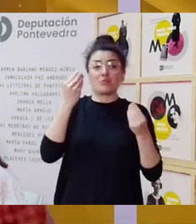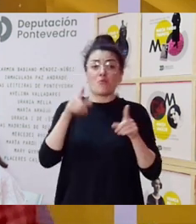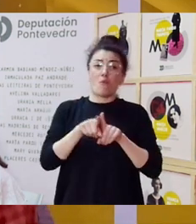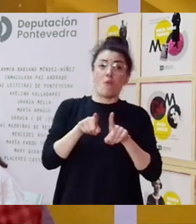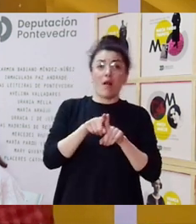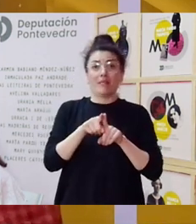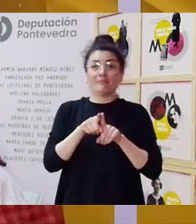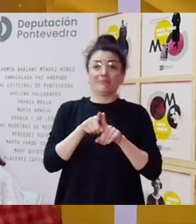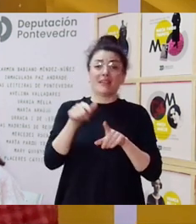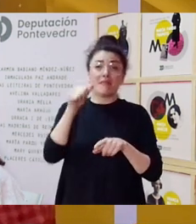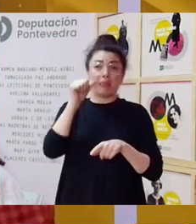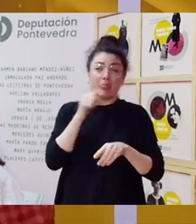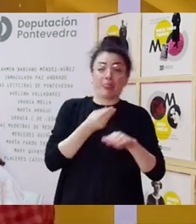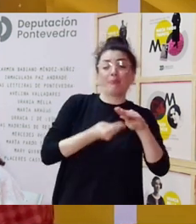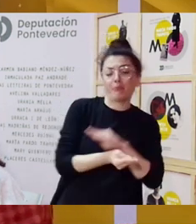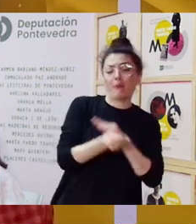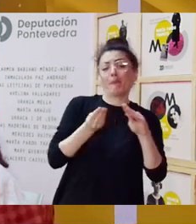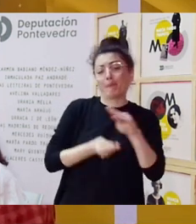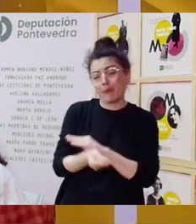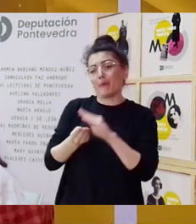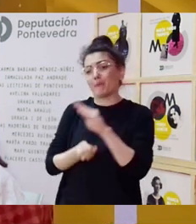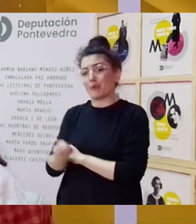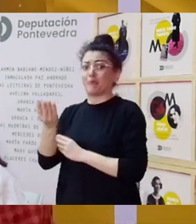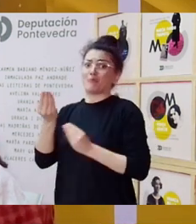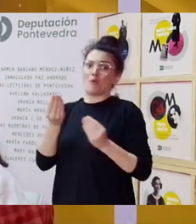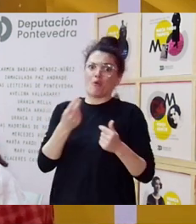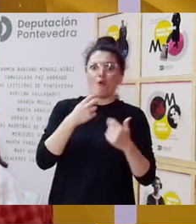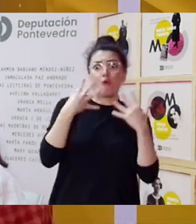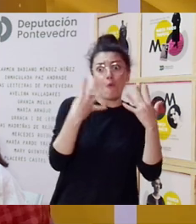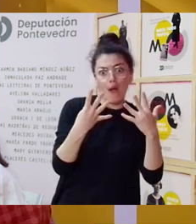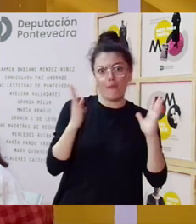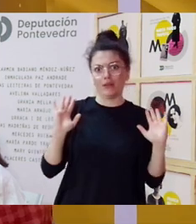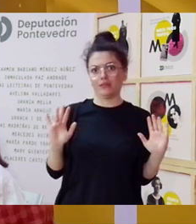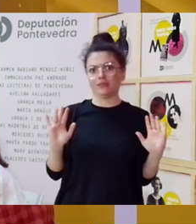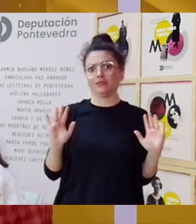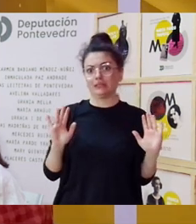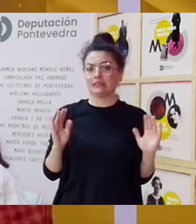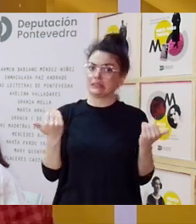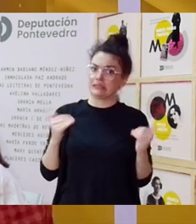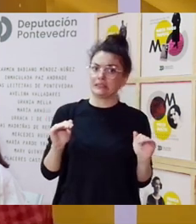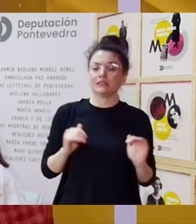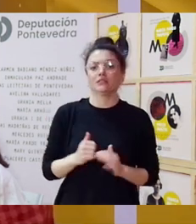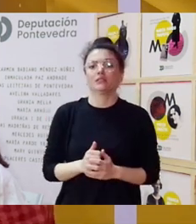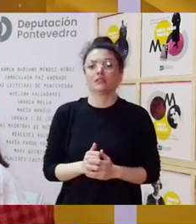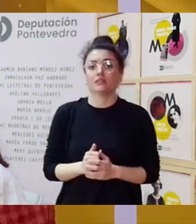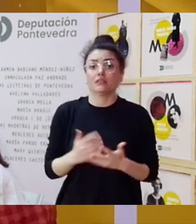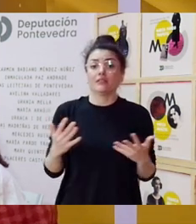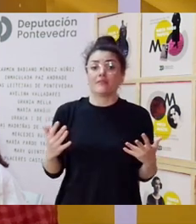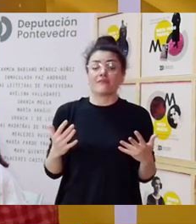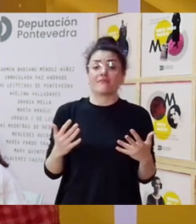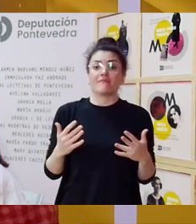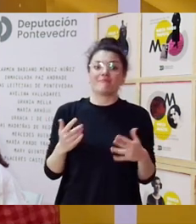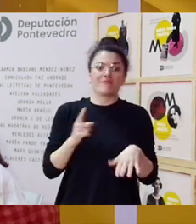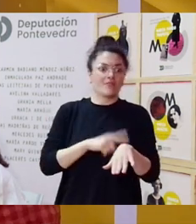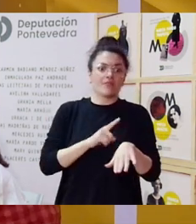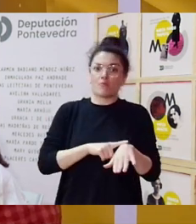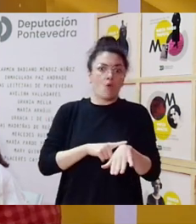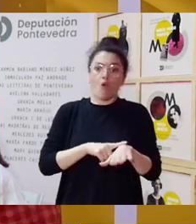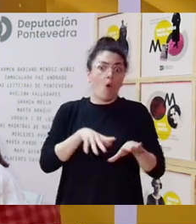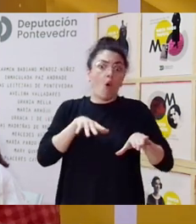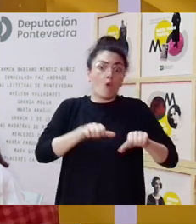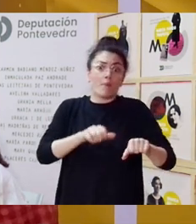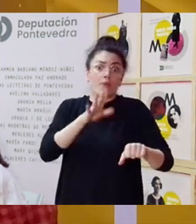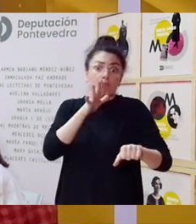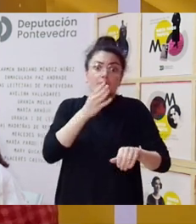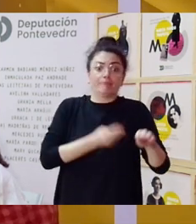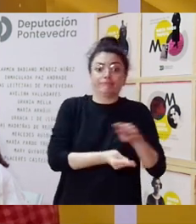parto e parto e reparto, porque nove veces, cuidado, Cuidado. Pois ocupou seu tempo e as